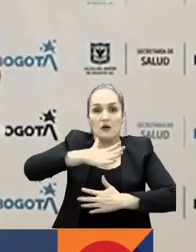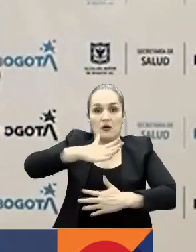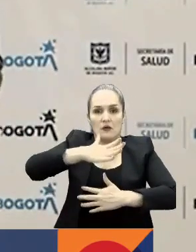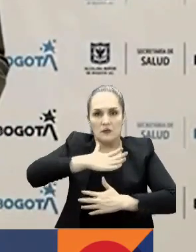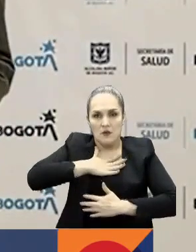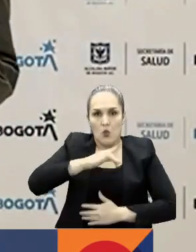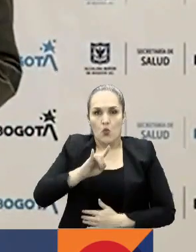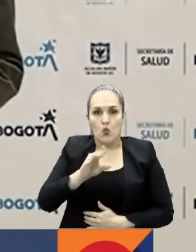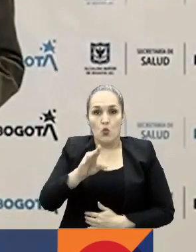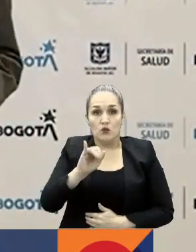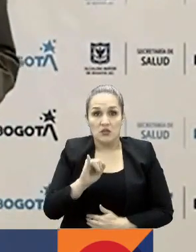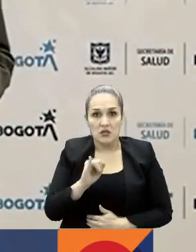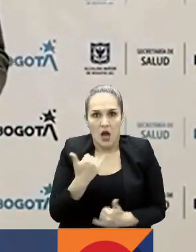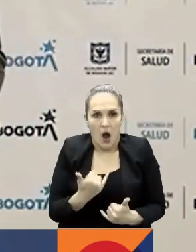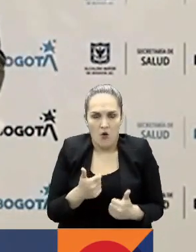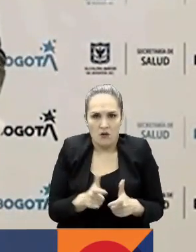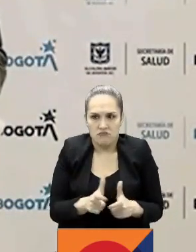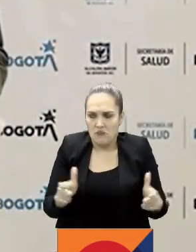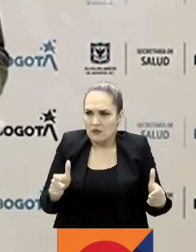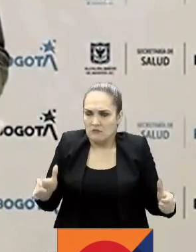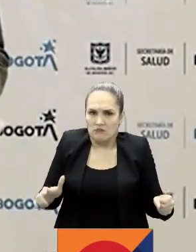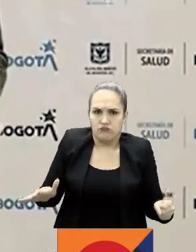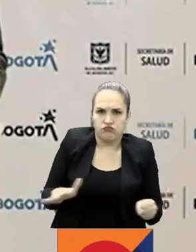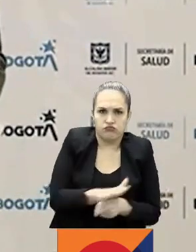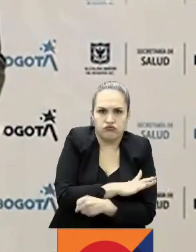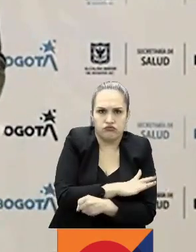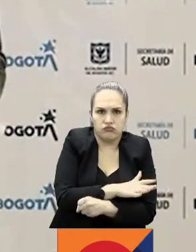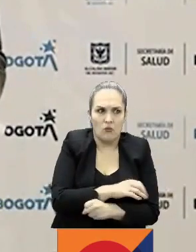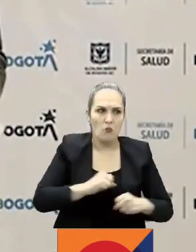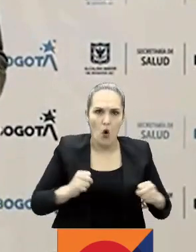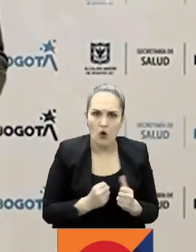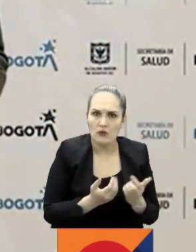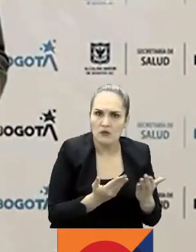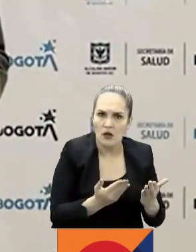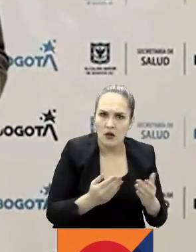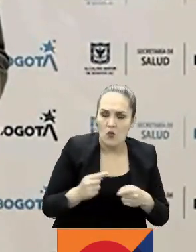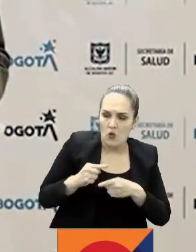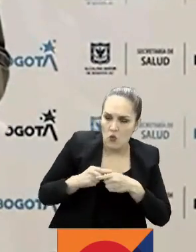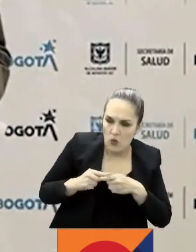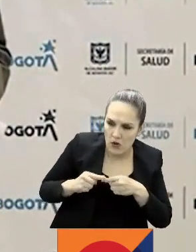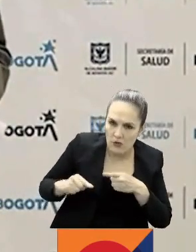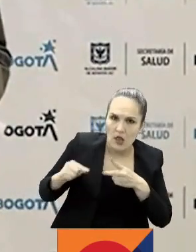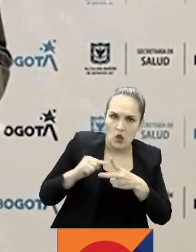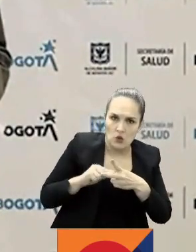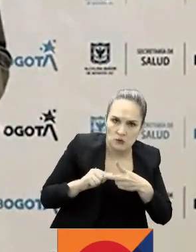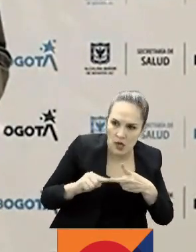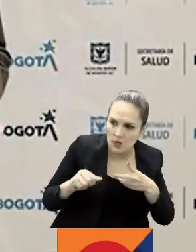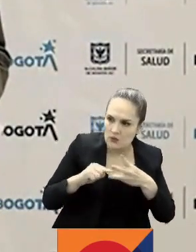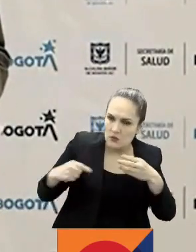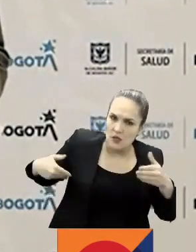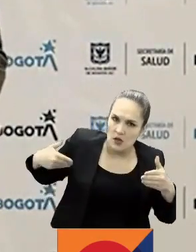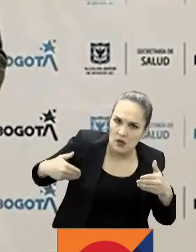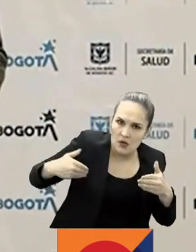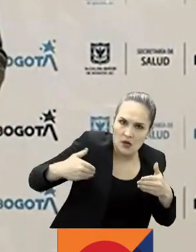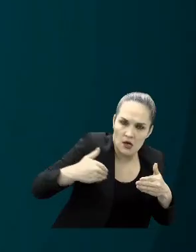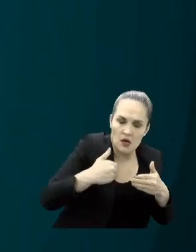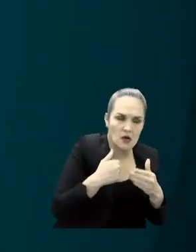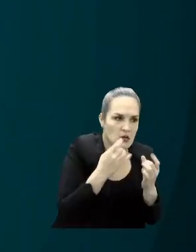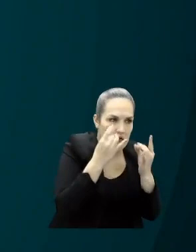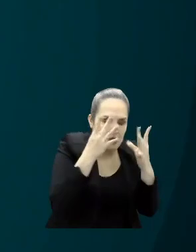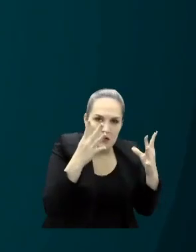ciudad está exigida al máximo. Llevamos varias semanas con un nivel de congestión en UCIs